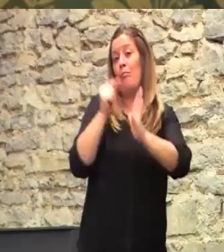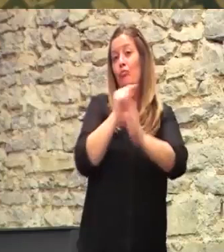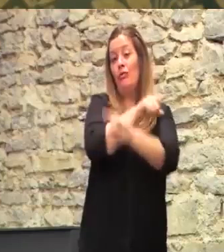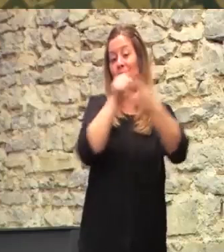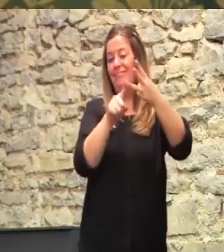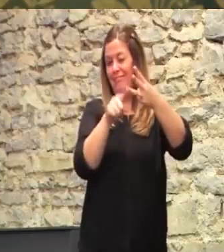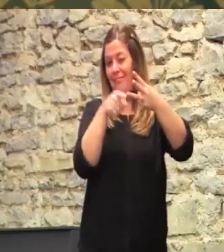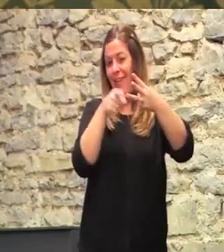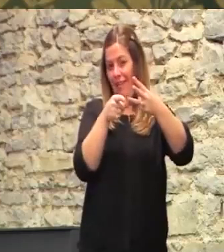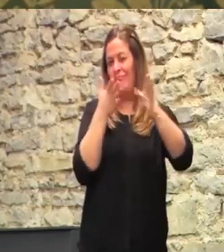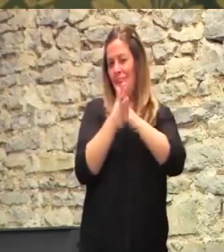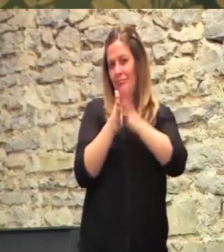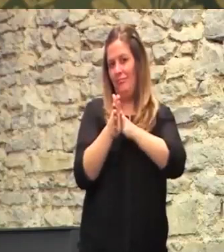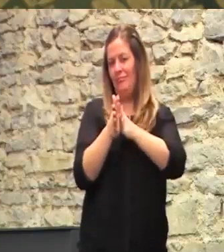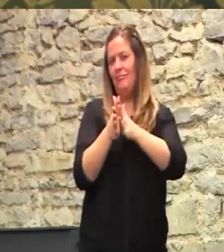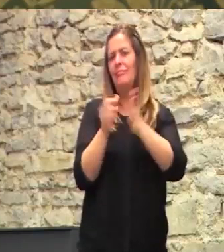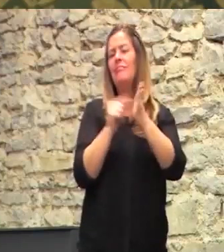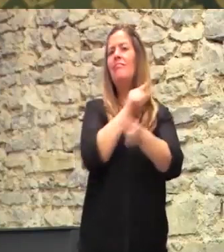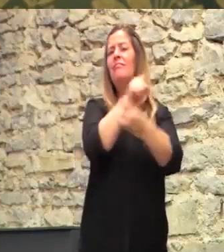que sería